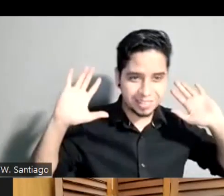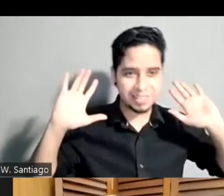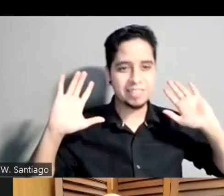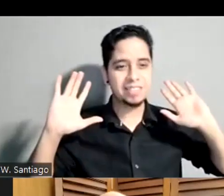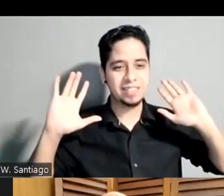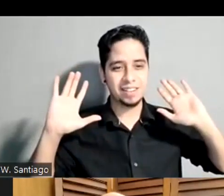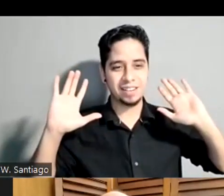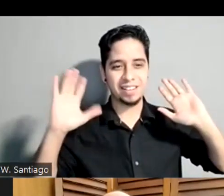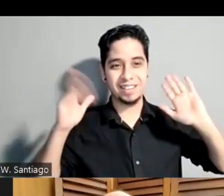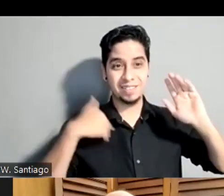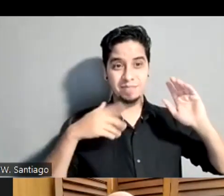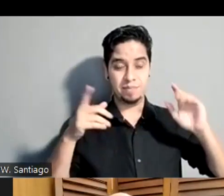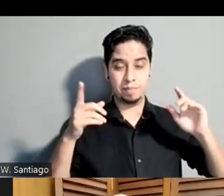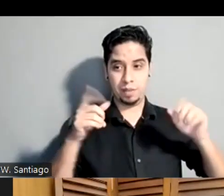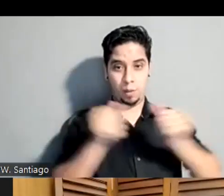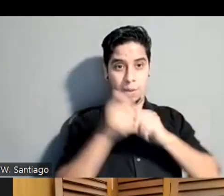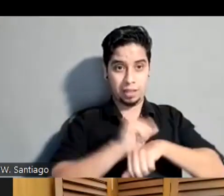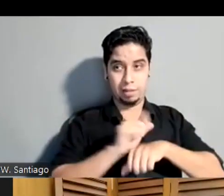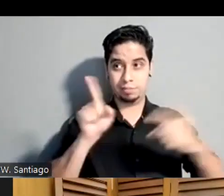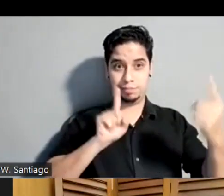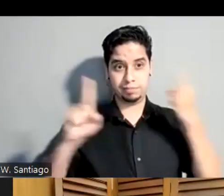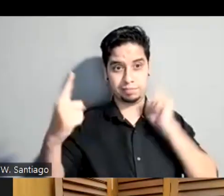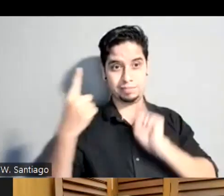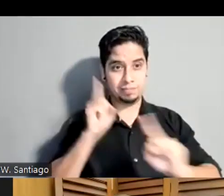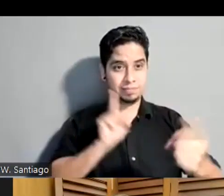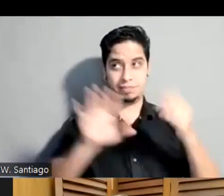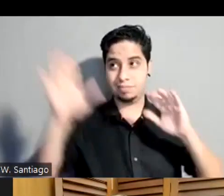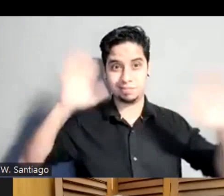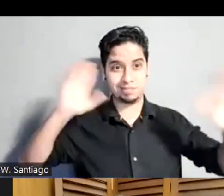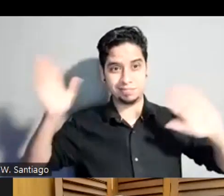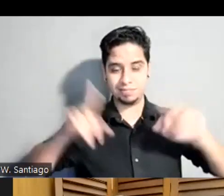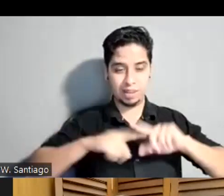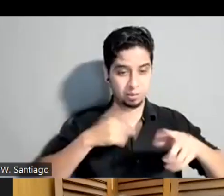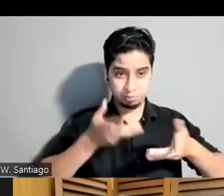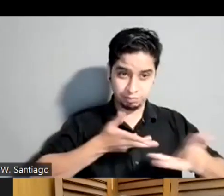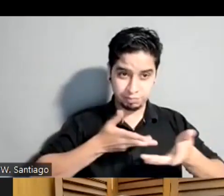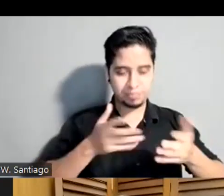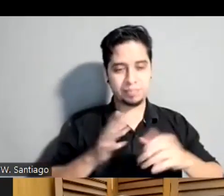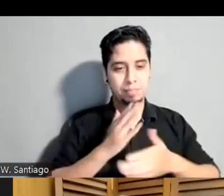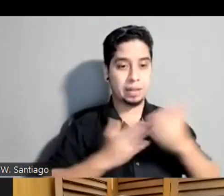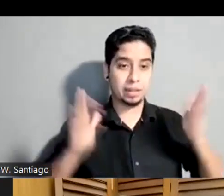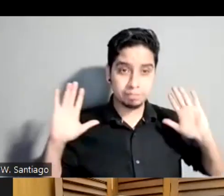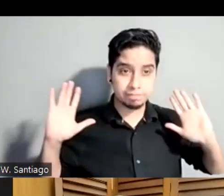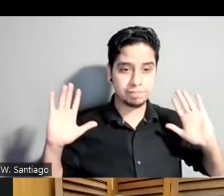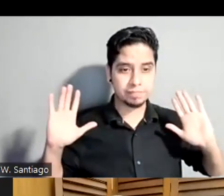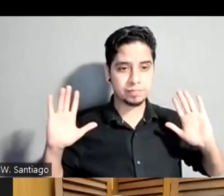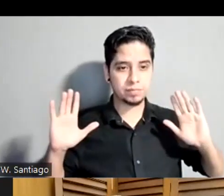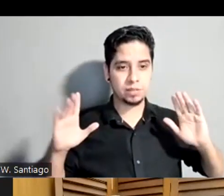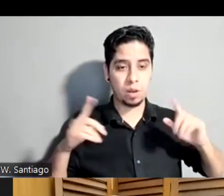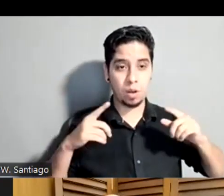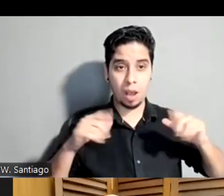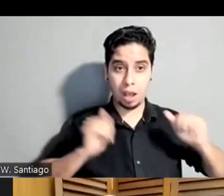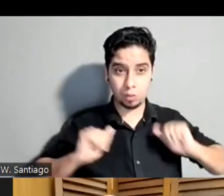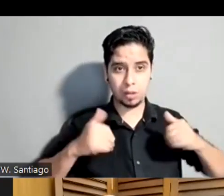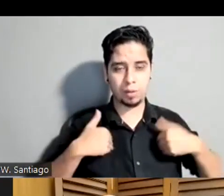mis compañeras. Nos vemos, adiós. O te hablan, sí. Pero eso es parte de... Sí. Pero bueno, los actores también tenemos que trabajar